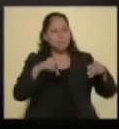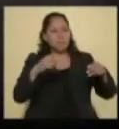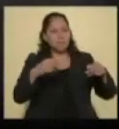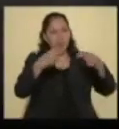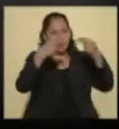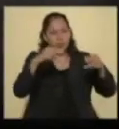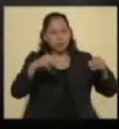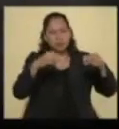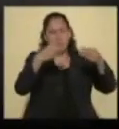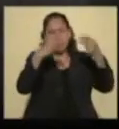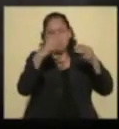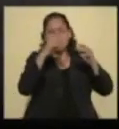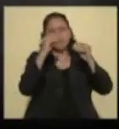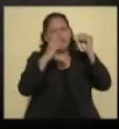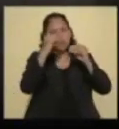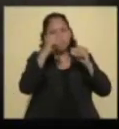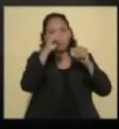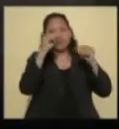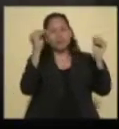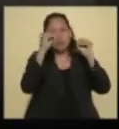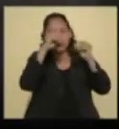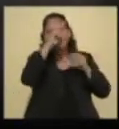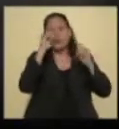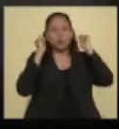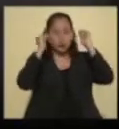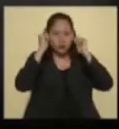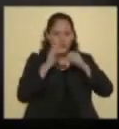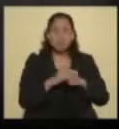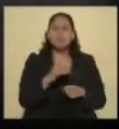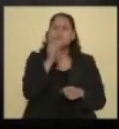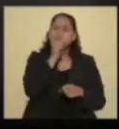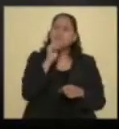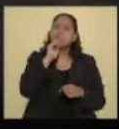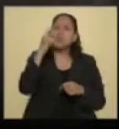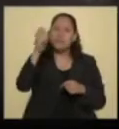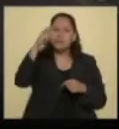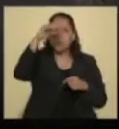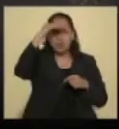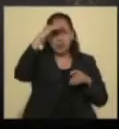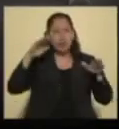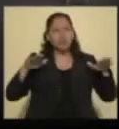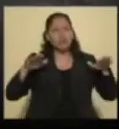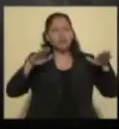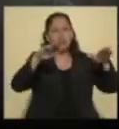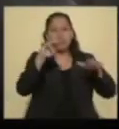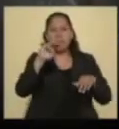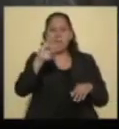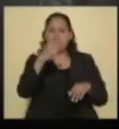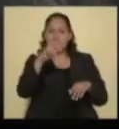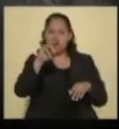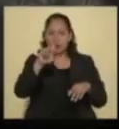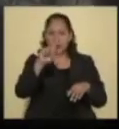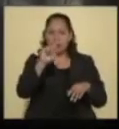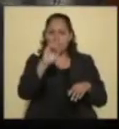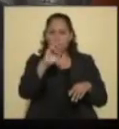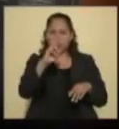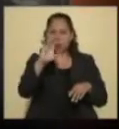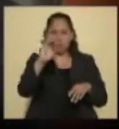Cuénteme un poquito sobre sus papás. Bueno, pues mi padre, piloto aviador, Miguel Torruco Castellanos,